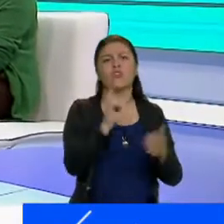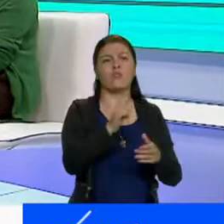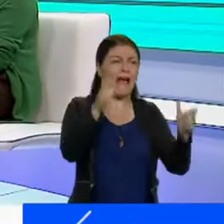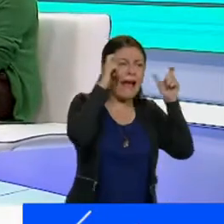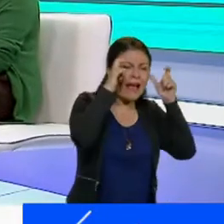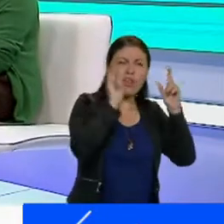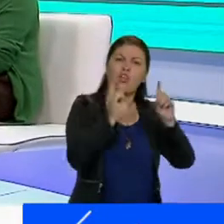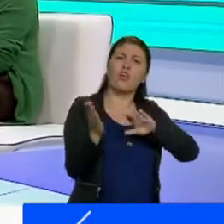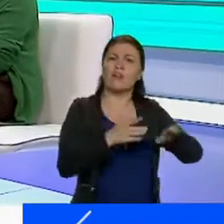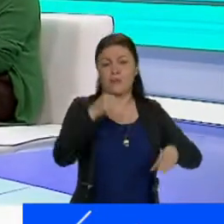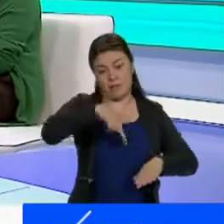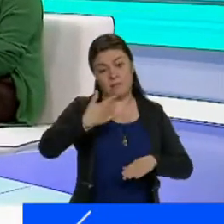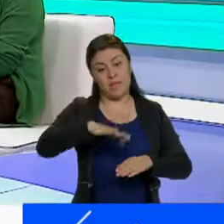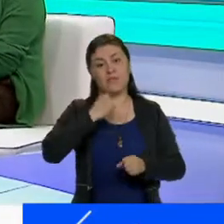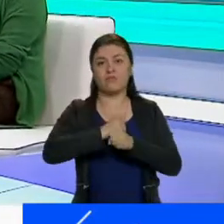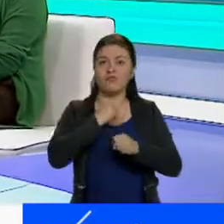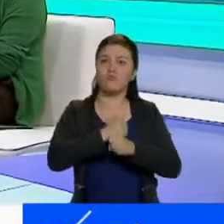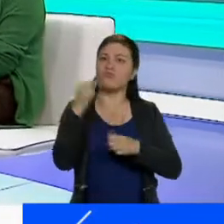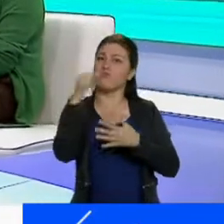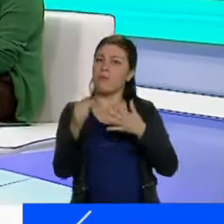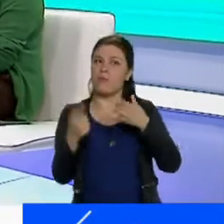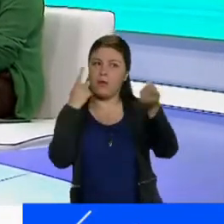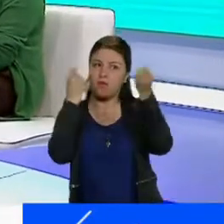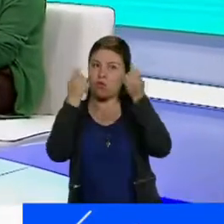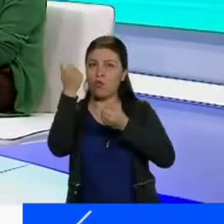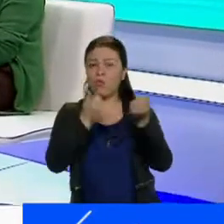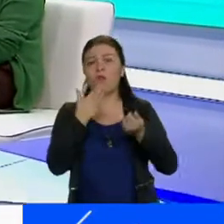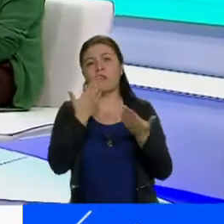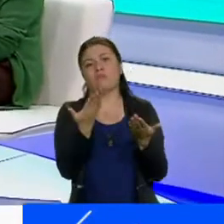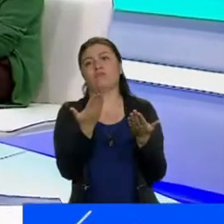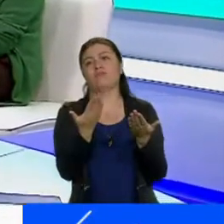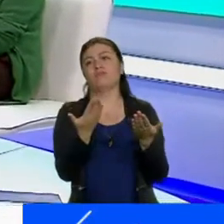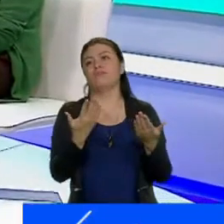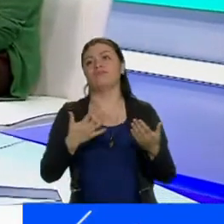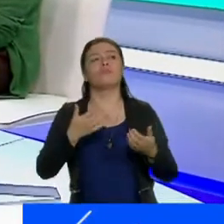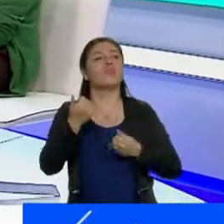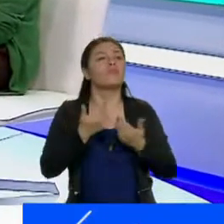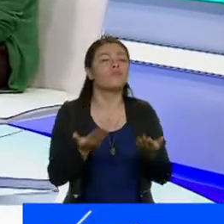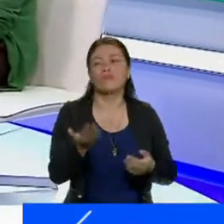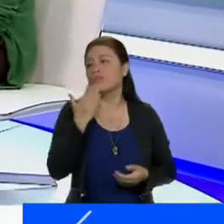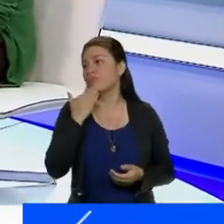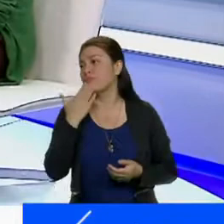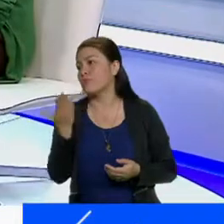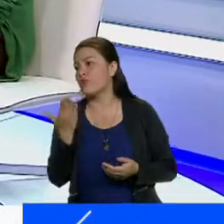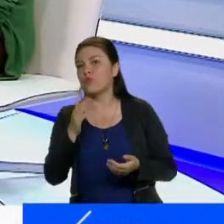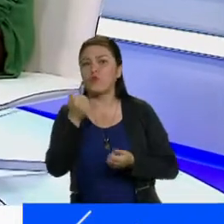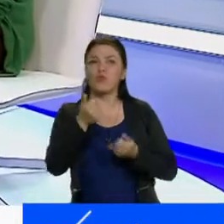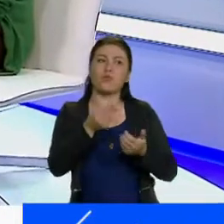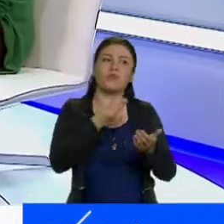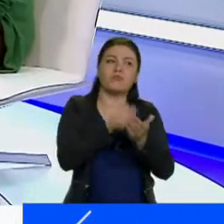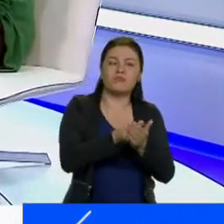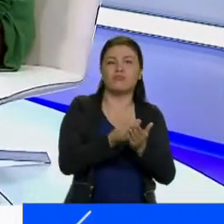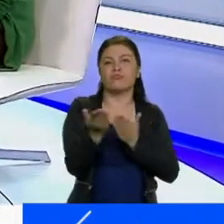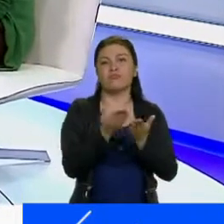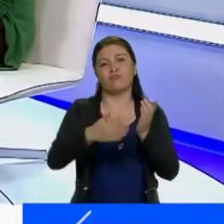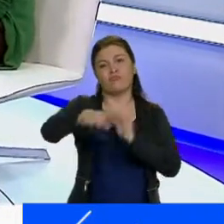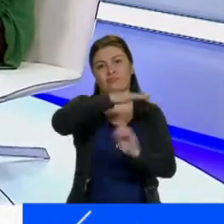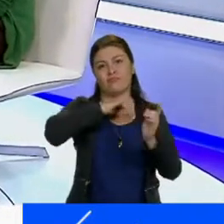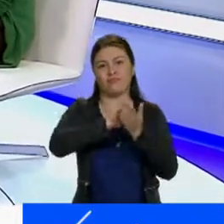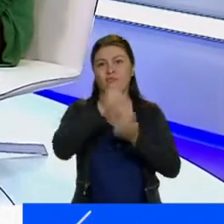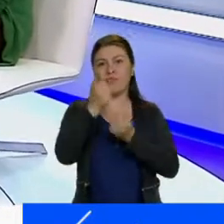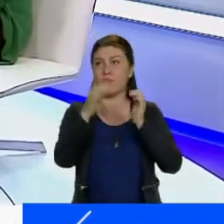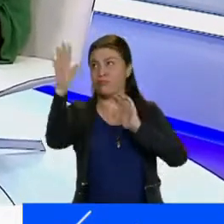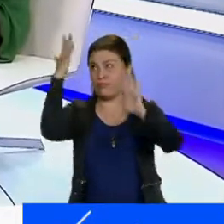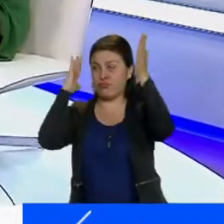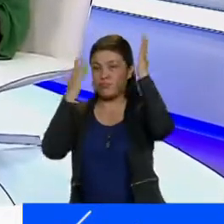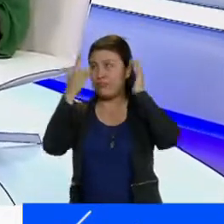ser, hay que dar alternativas. Uso sostenible de la biodiversidad, ok, ¿cuáles? El pago por servicios ambientales que proveen los bosques,